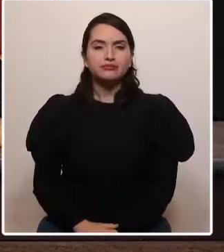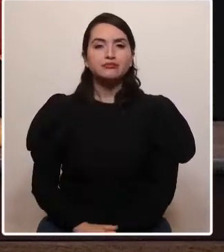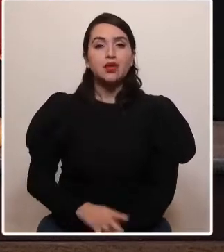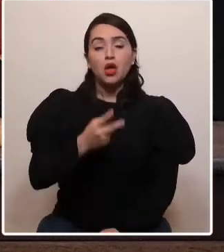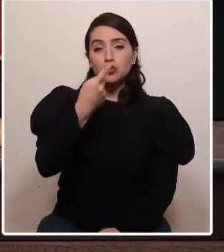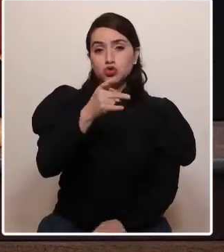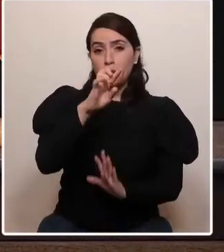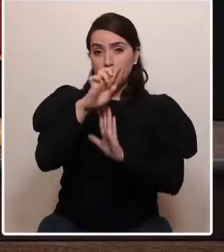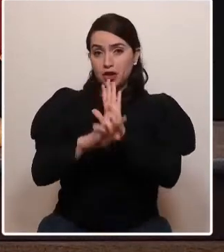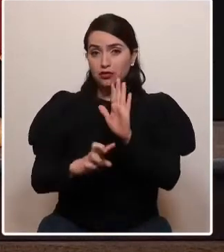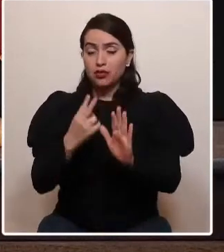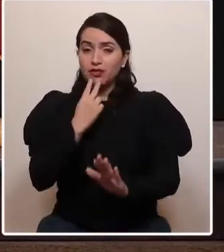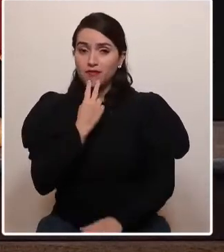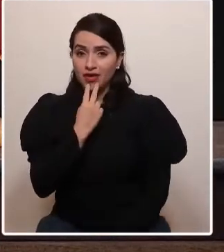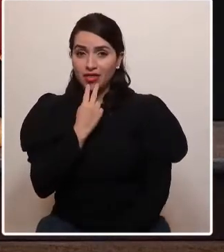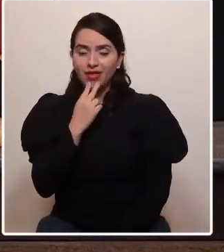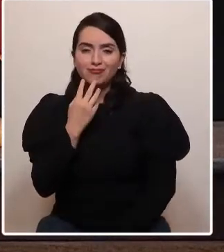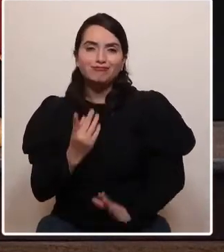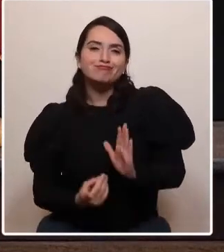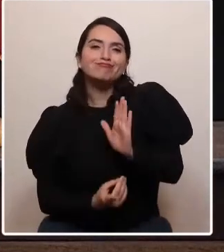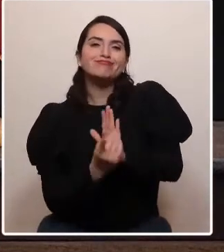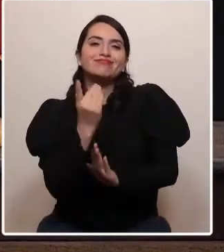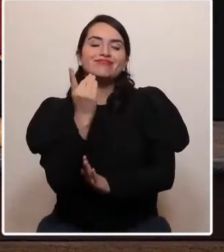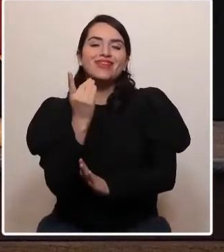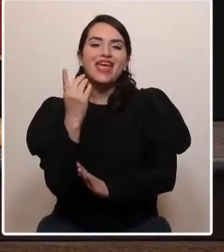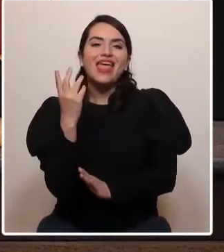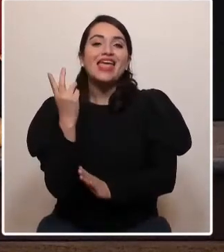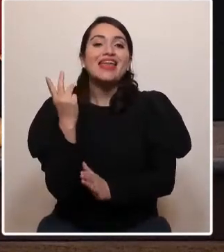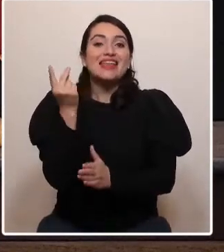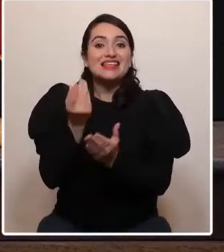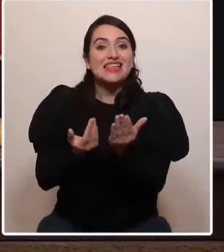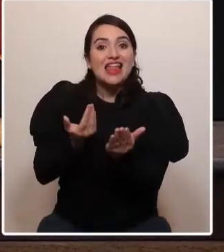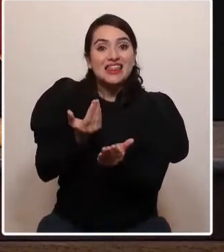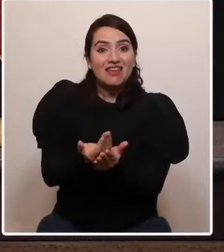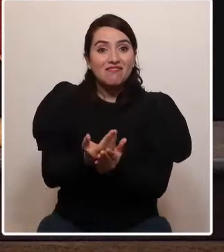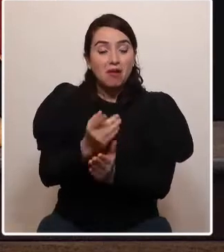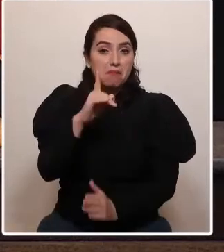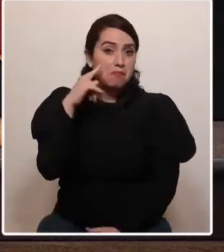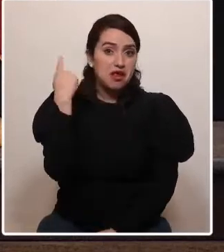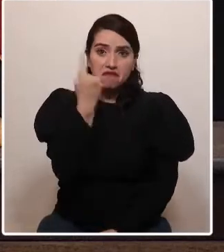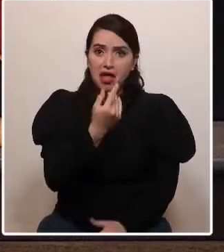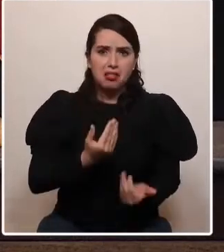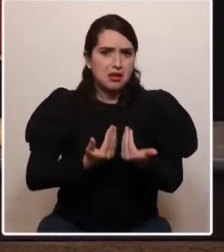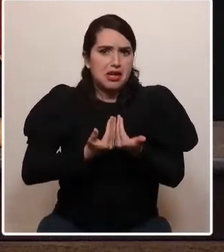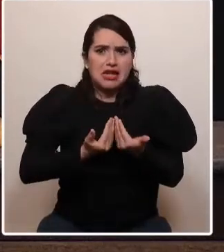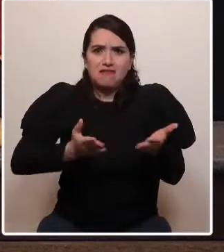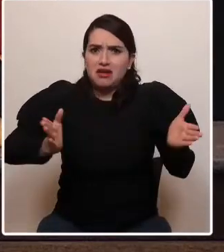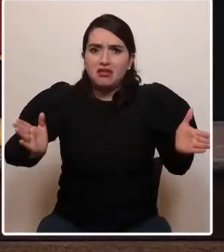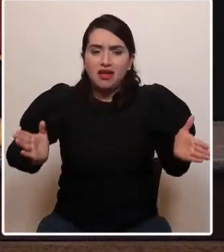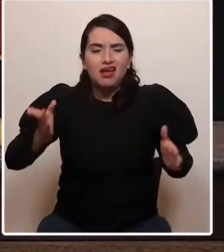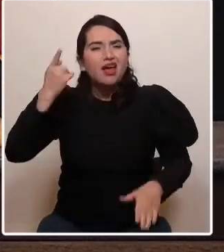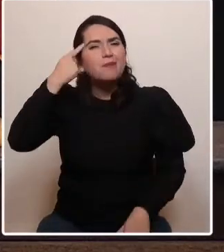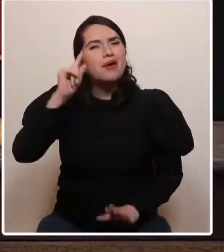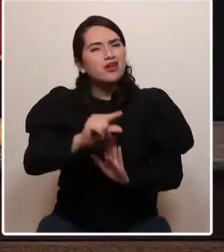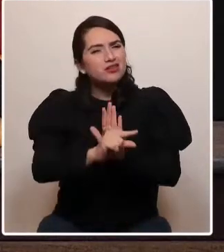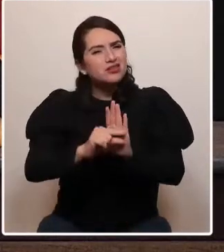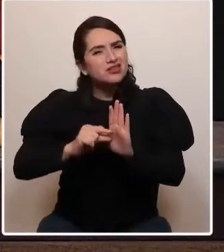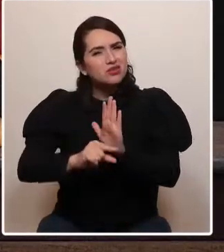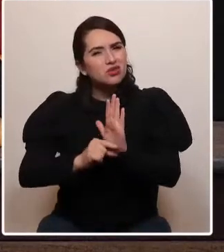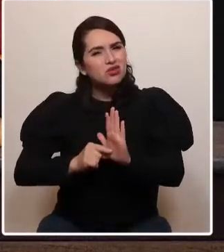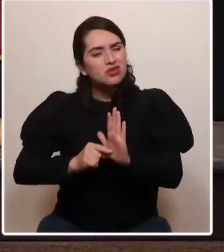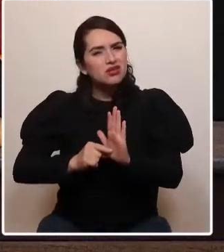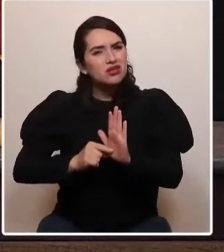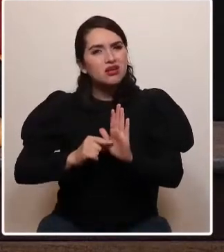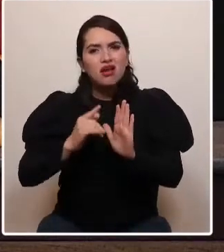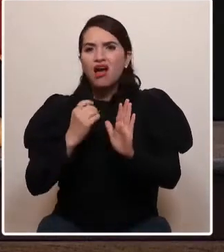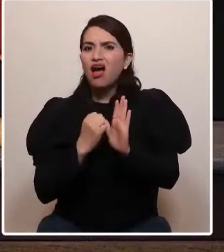proyectos de vida y desarrollar iniciativas privadas con total libertad y amplitud. Pero los incisos siguientes lo anulan